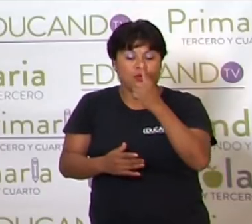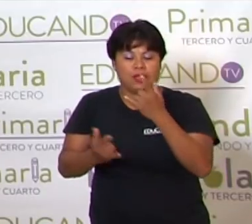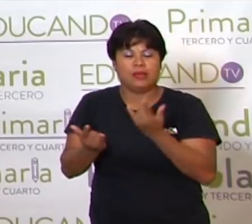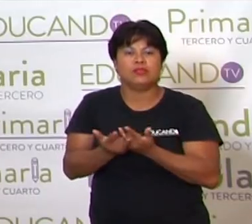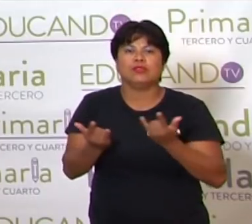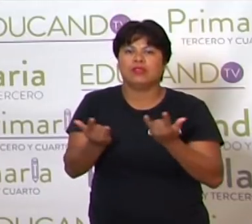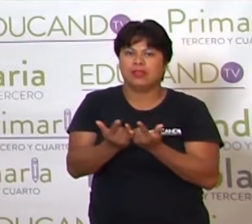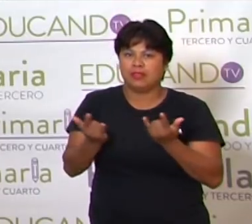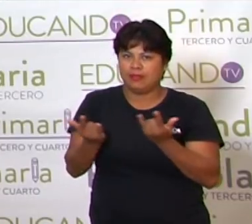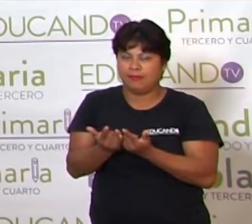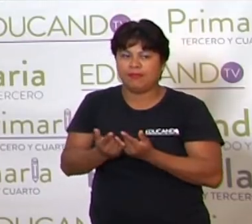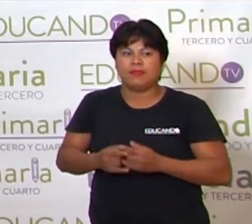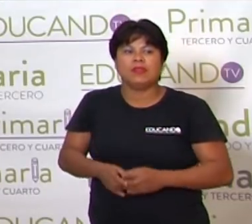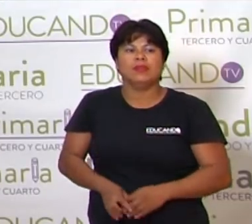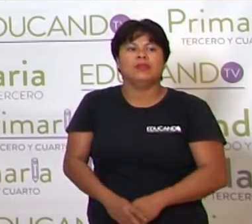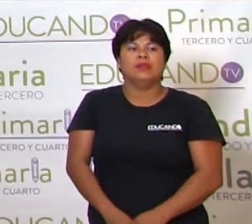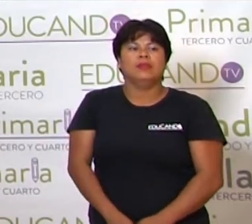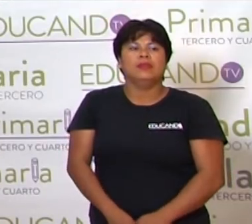una historieta?